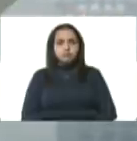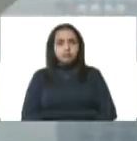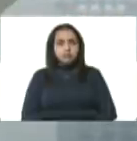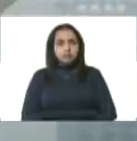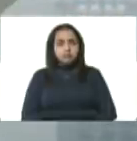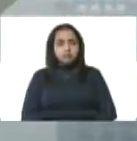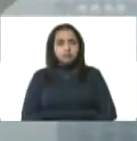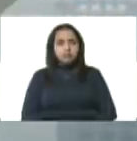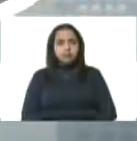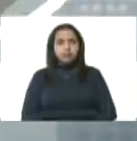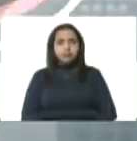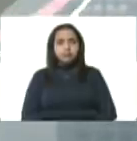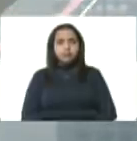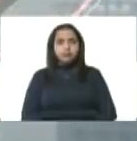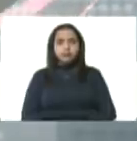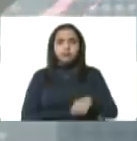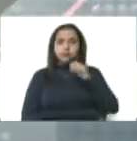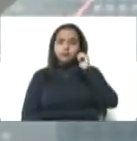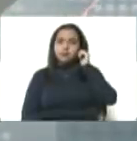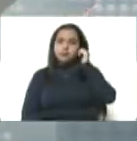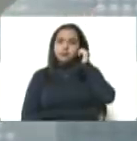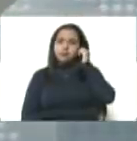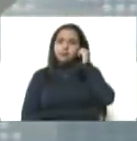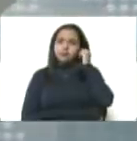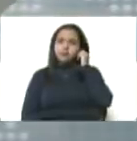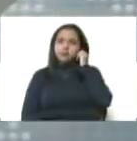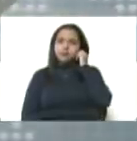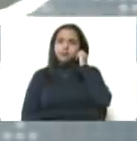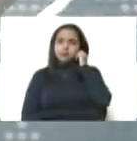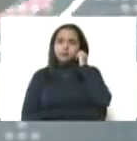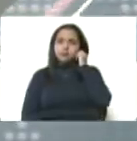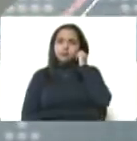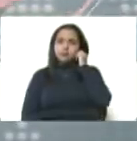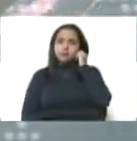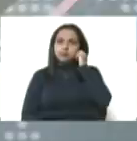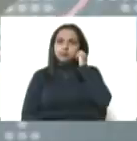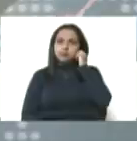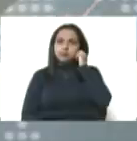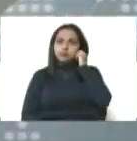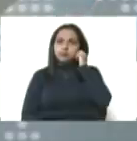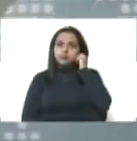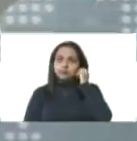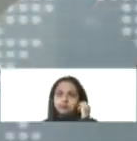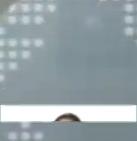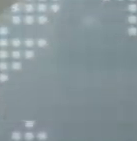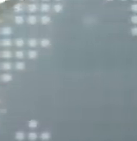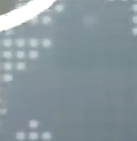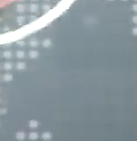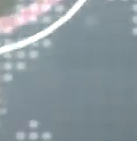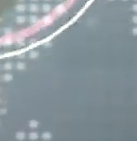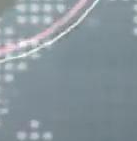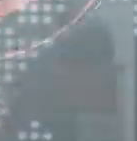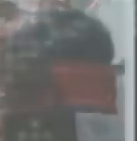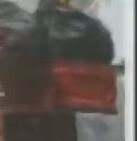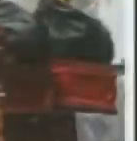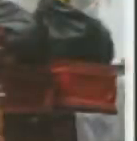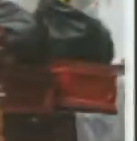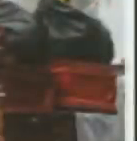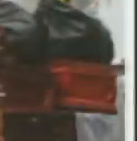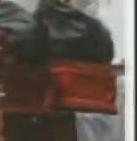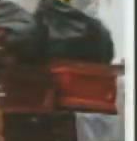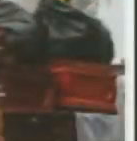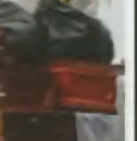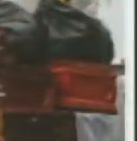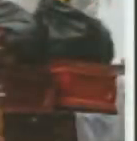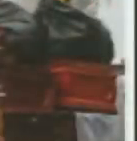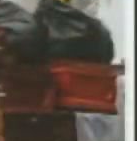143.500 decesos, superando al menos 700 lo que suma entre Estados Unidos y Canadá?